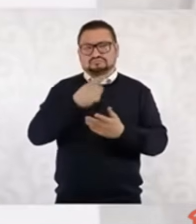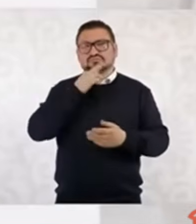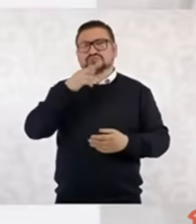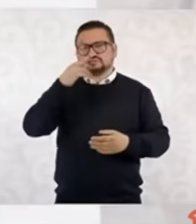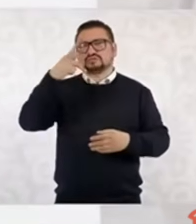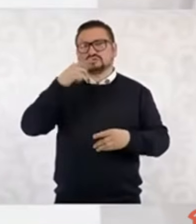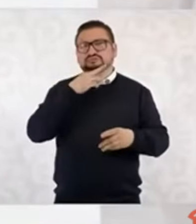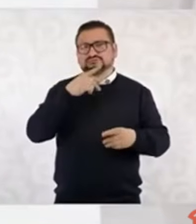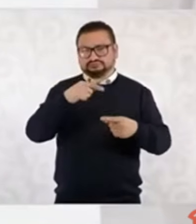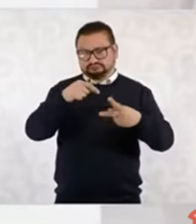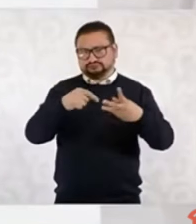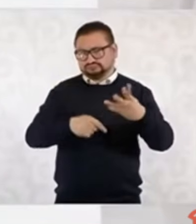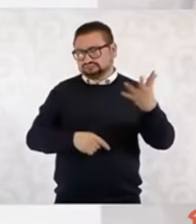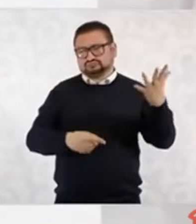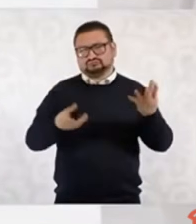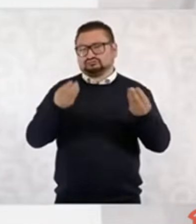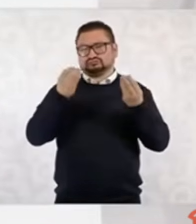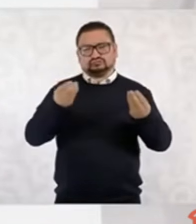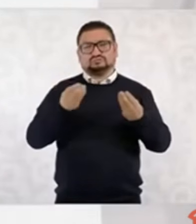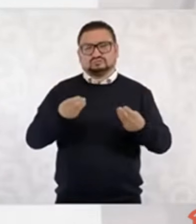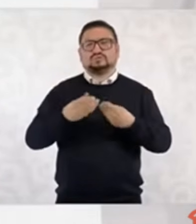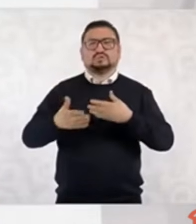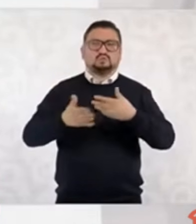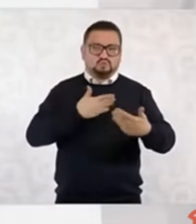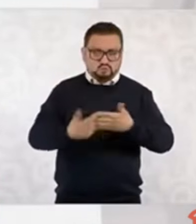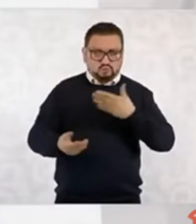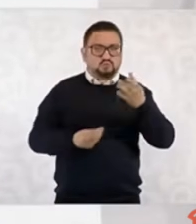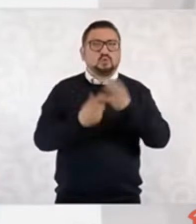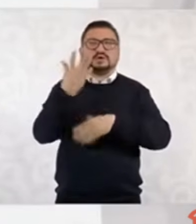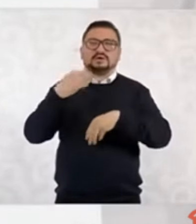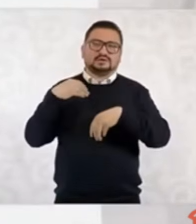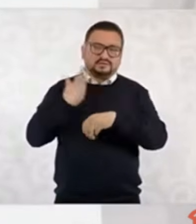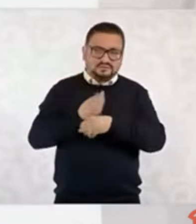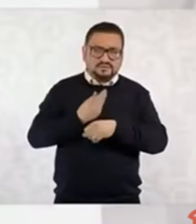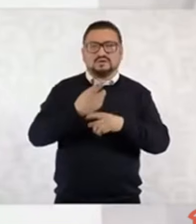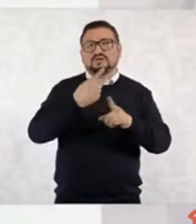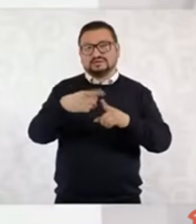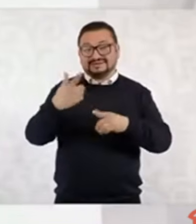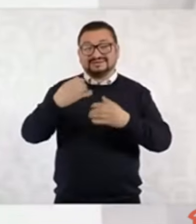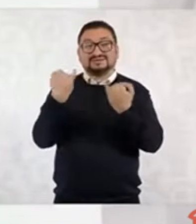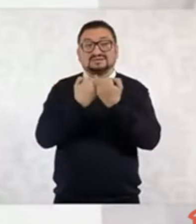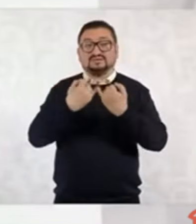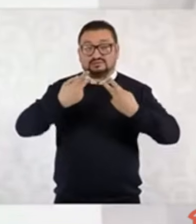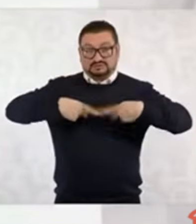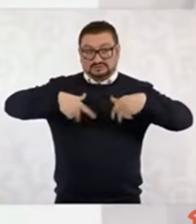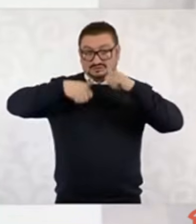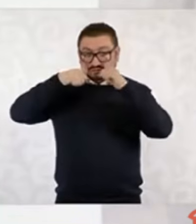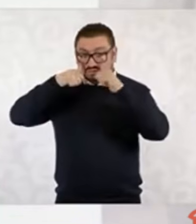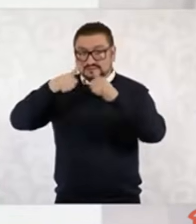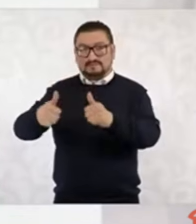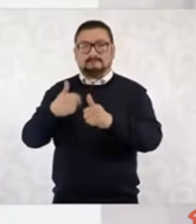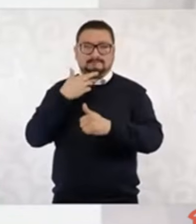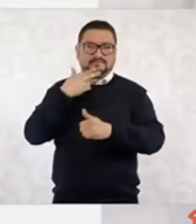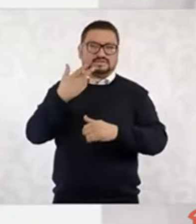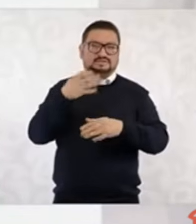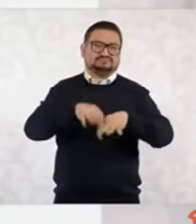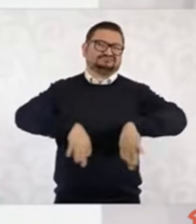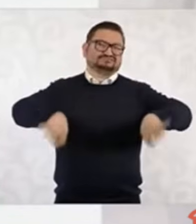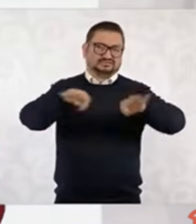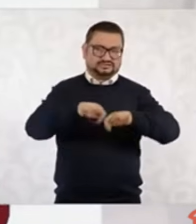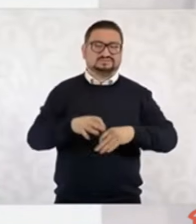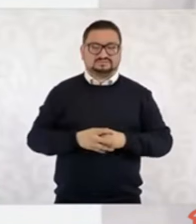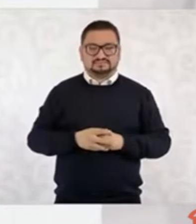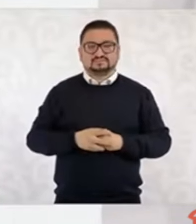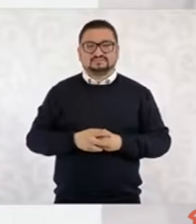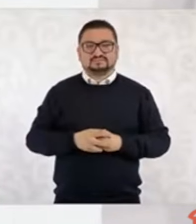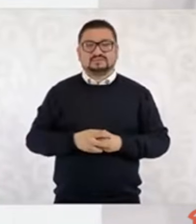Fiscalía General de la República, su modernización y la atención de las personas, que es sumamente importante.